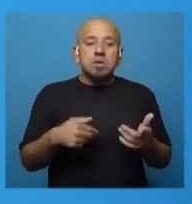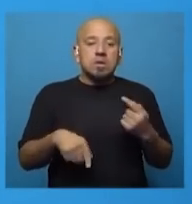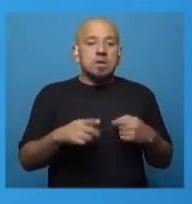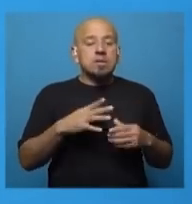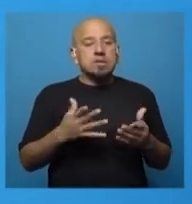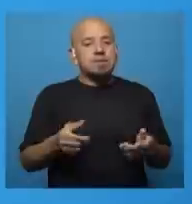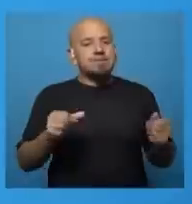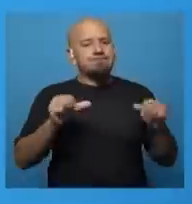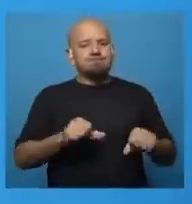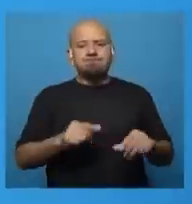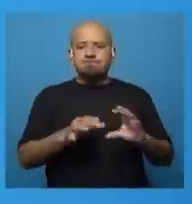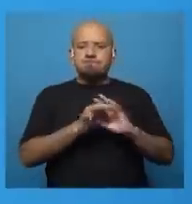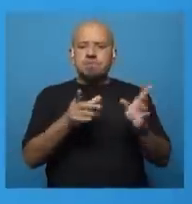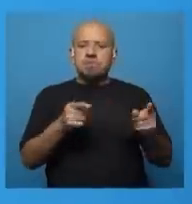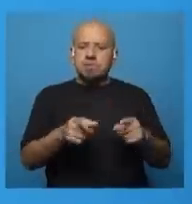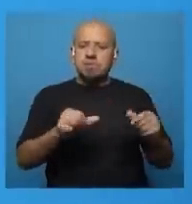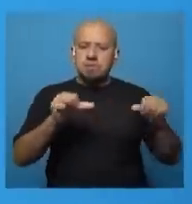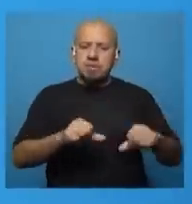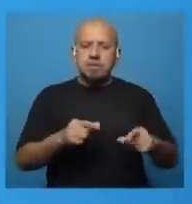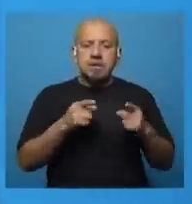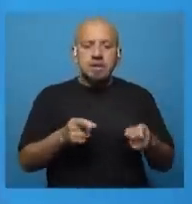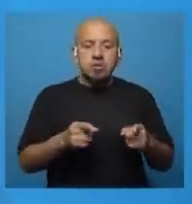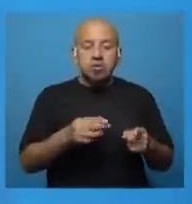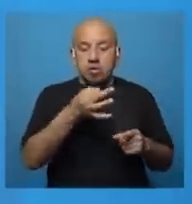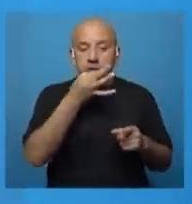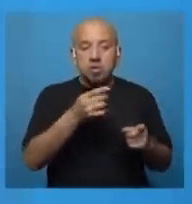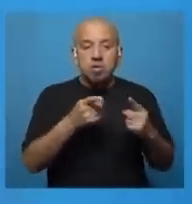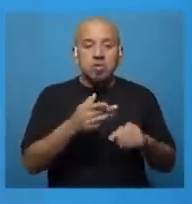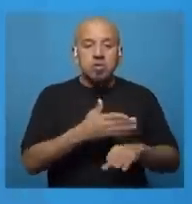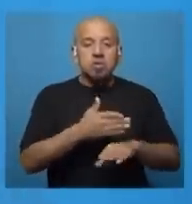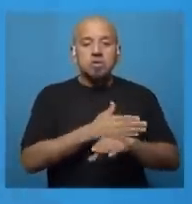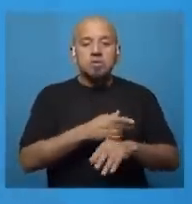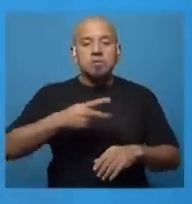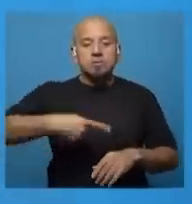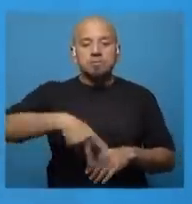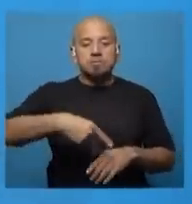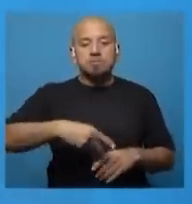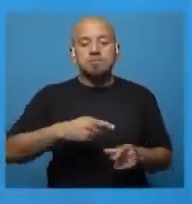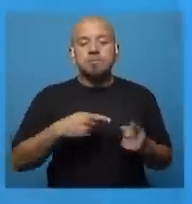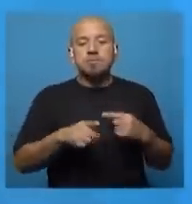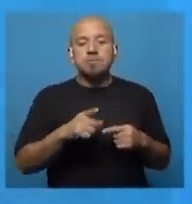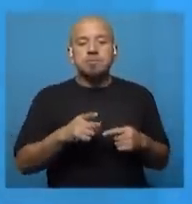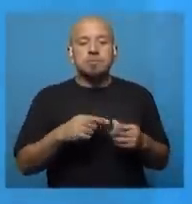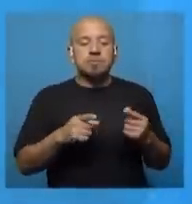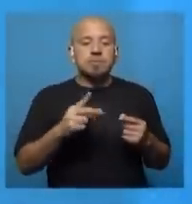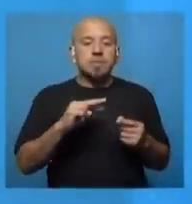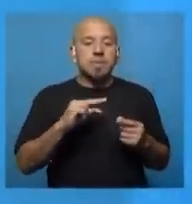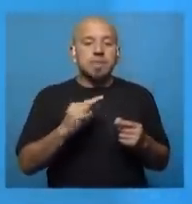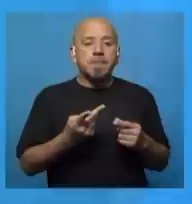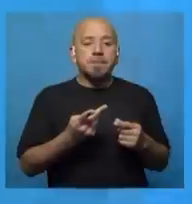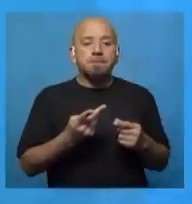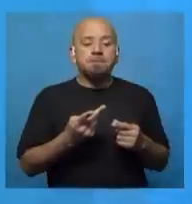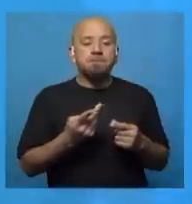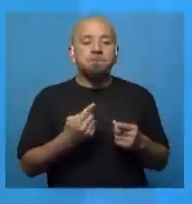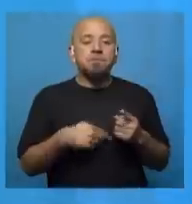terrible que lo liberaran esa eran las expresiones a principios de noviembre entre los viceministros